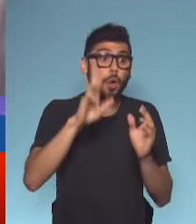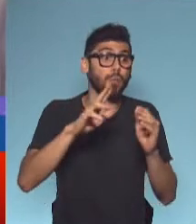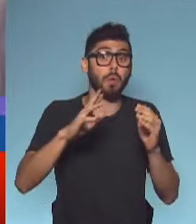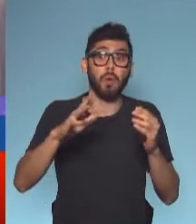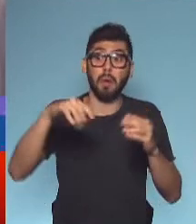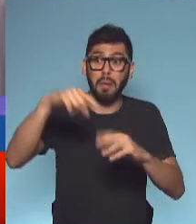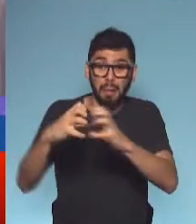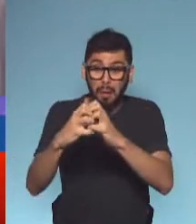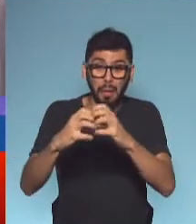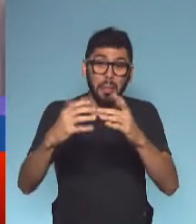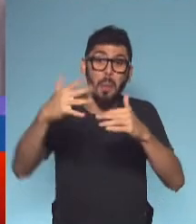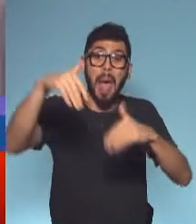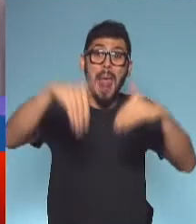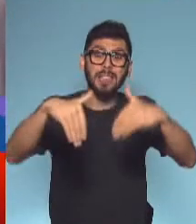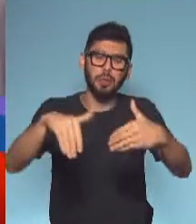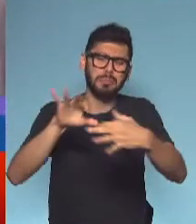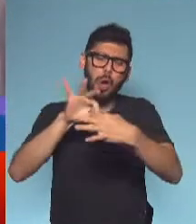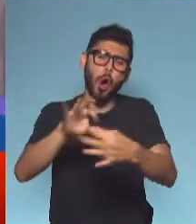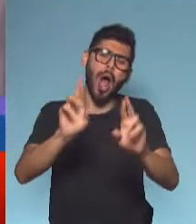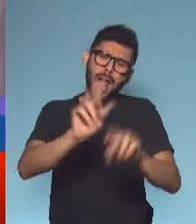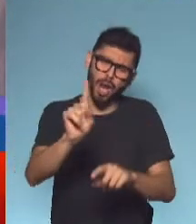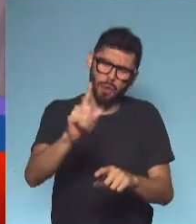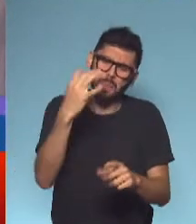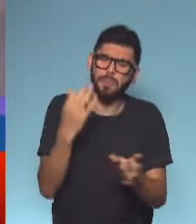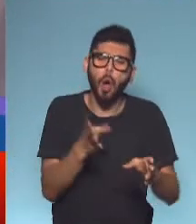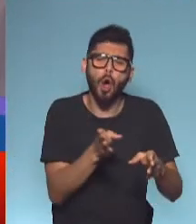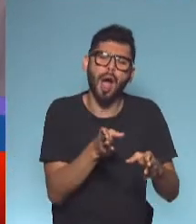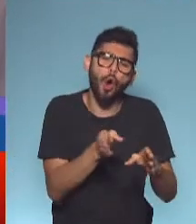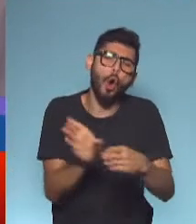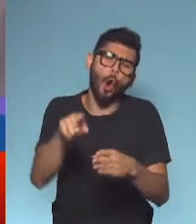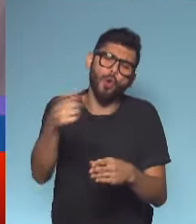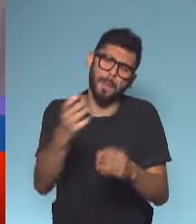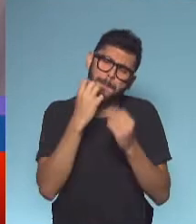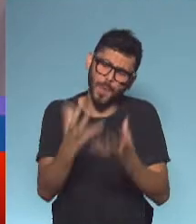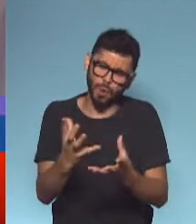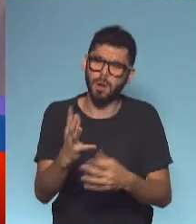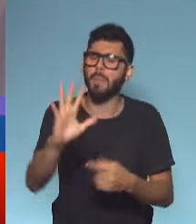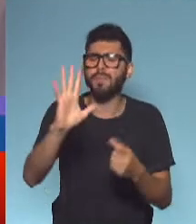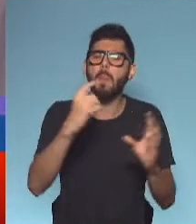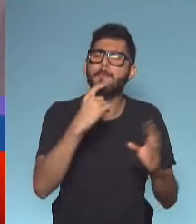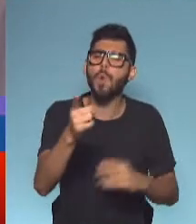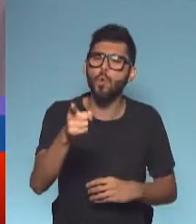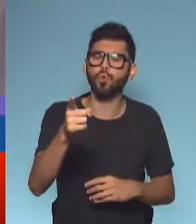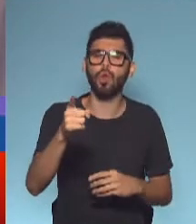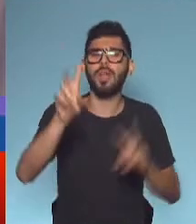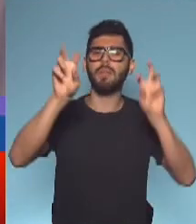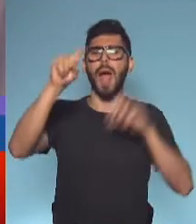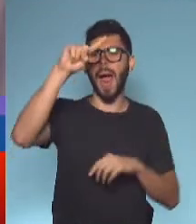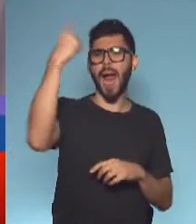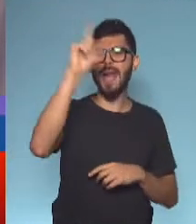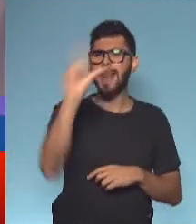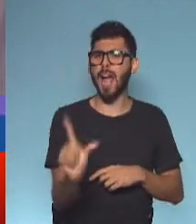electorales, ¿no? Debería ser otro el camino. Mario, ¿cómo ve el panorama ya a nivel nacional? Le pregunto por